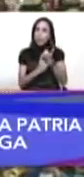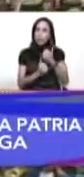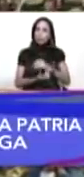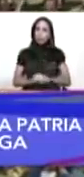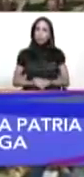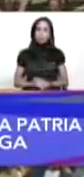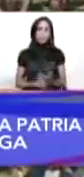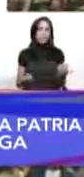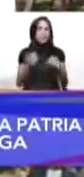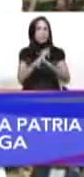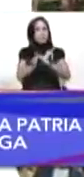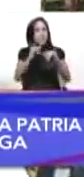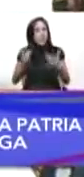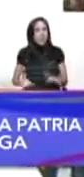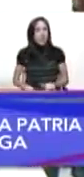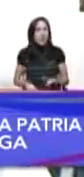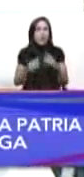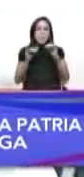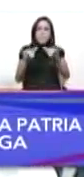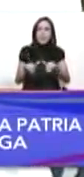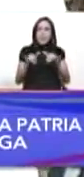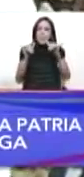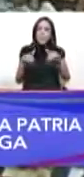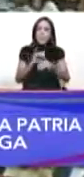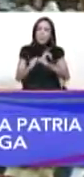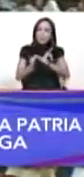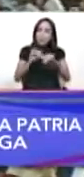¡Ya basta ya!